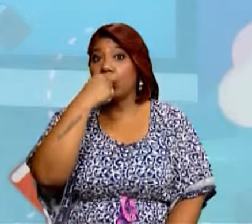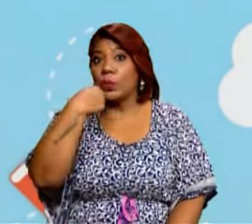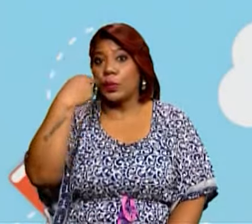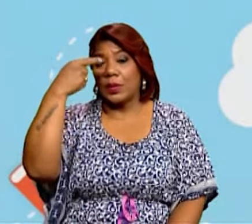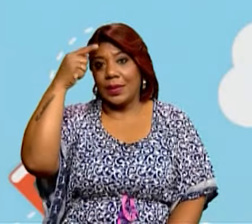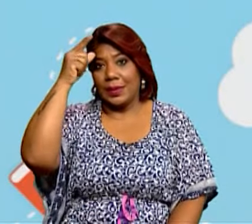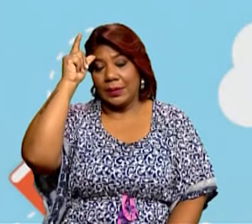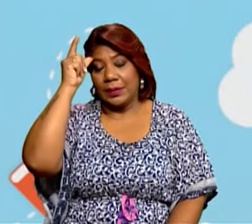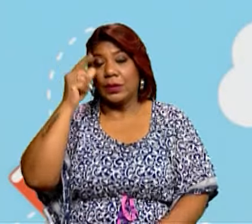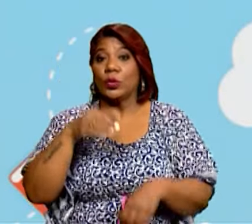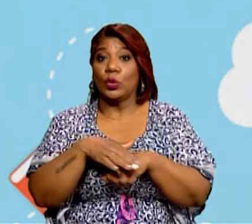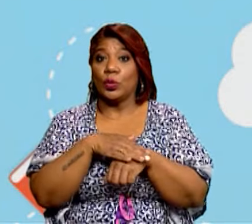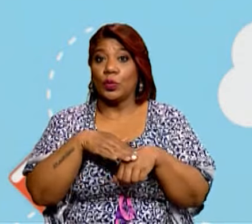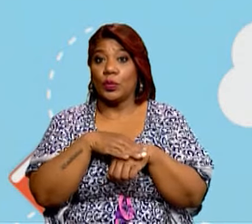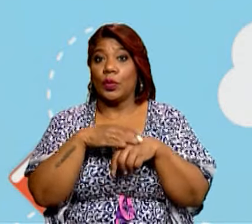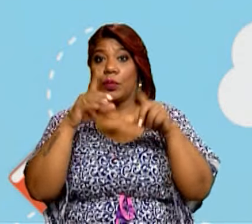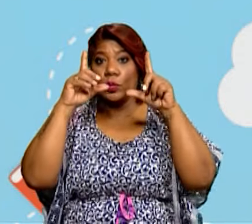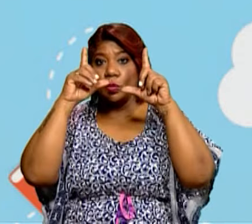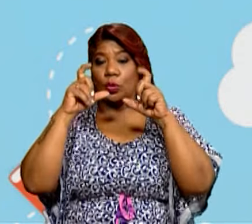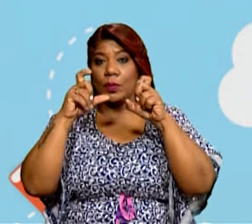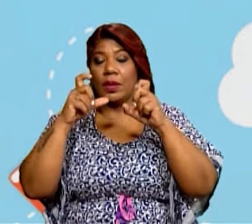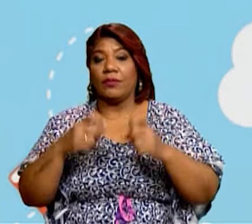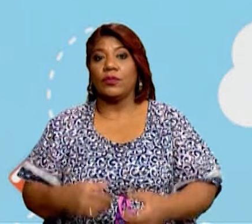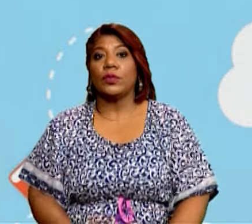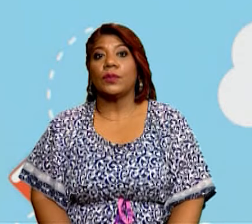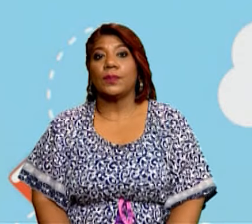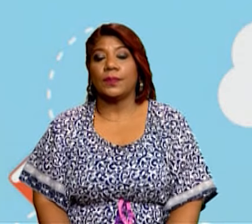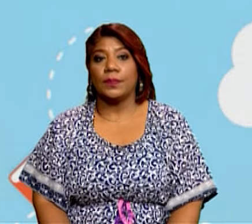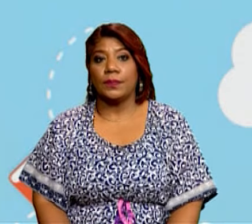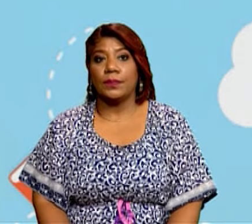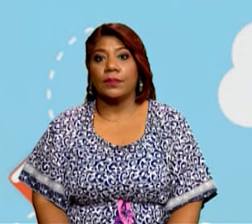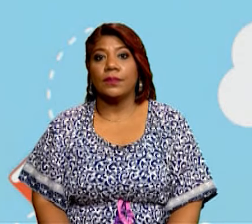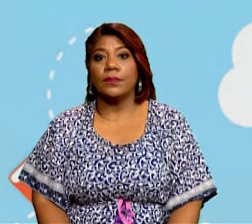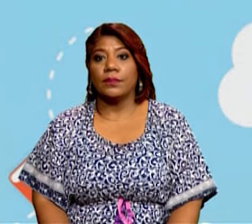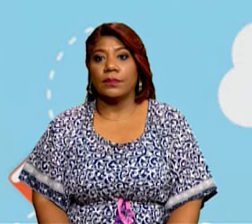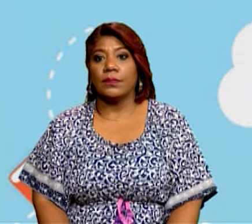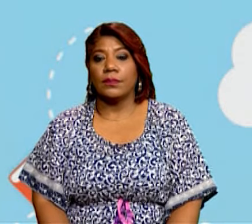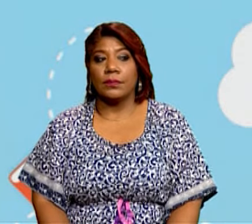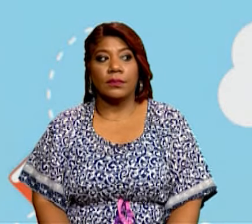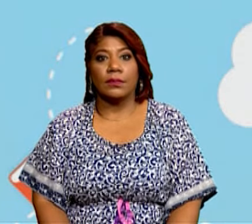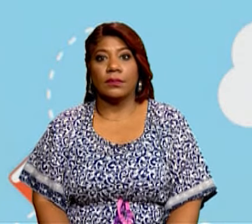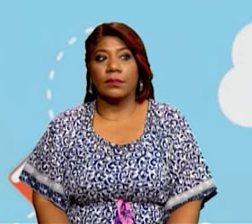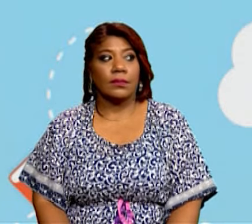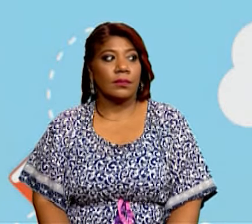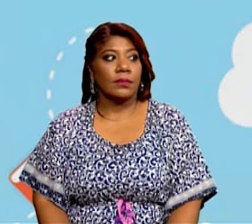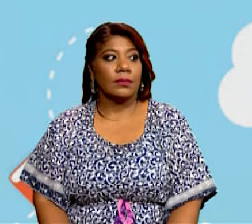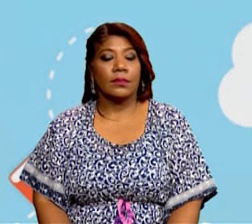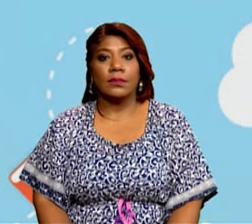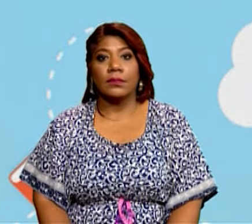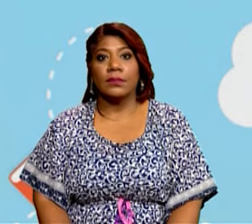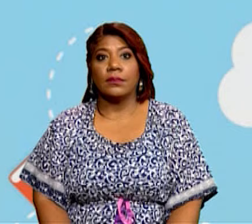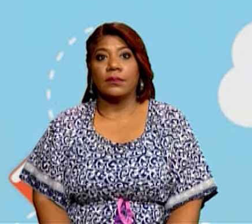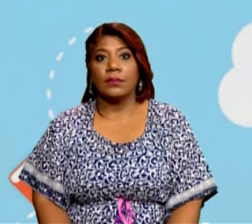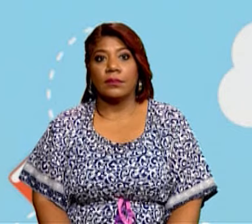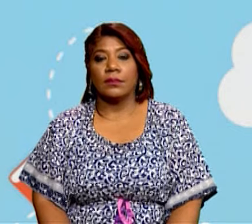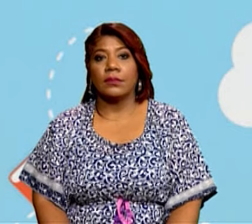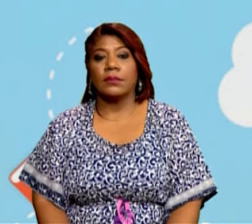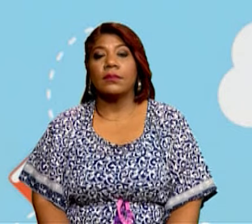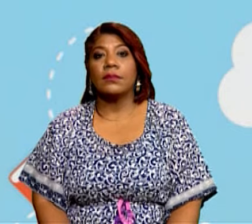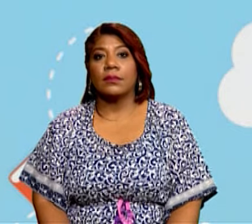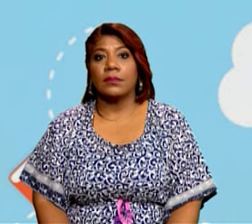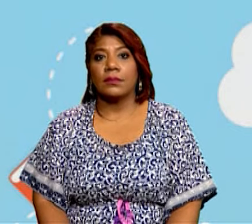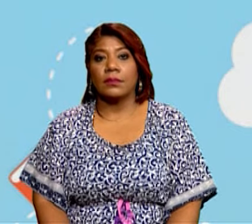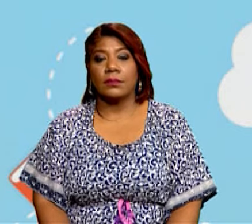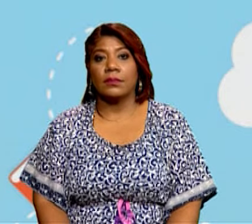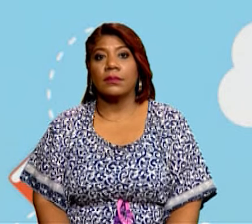invito a que le tomes foto, porque posteriormente vas a necesitarlas para resolver ciertas prácticas que te vamos